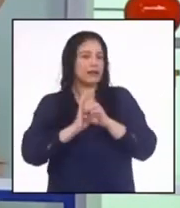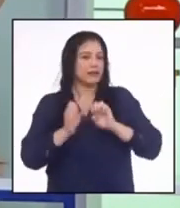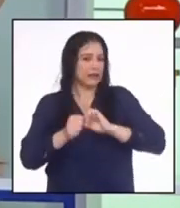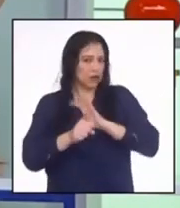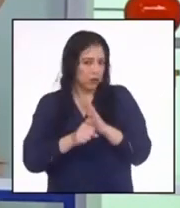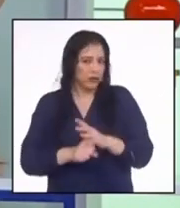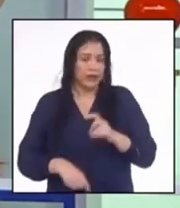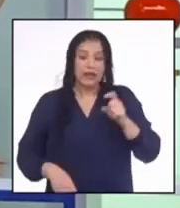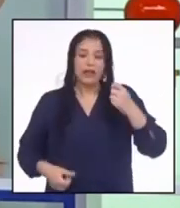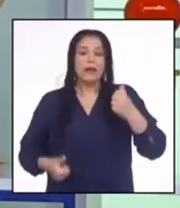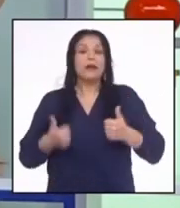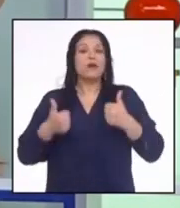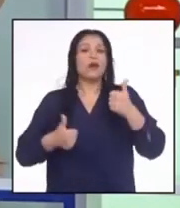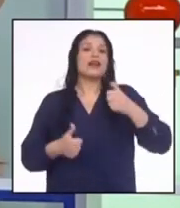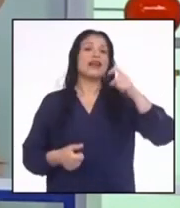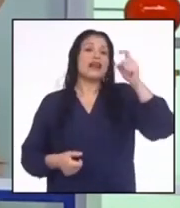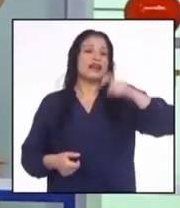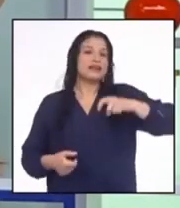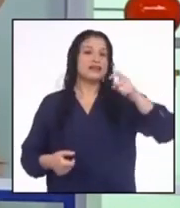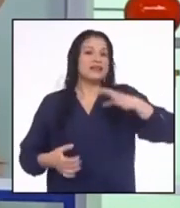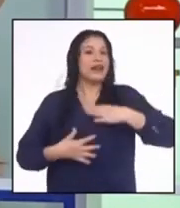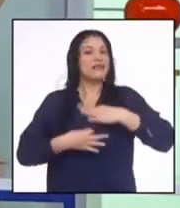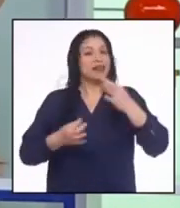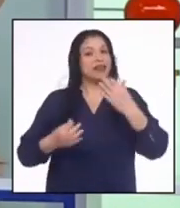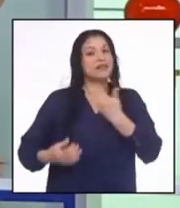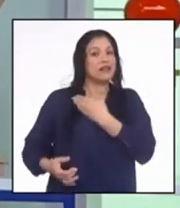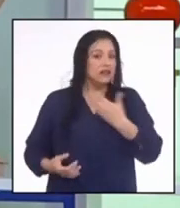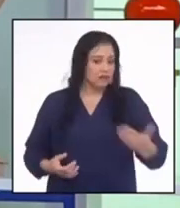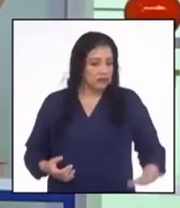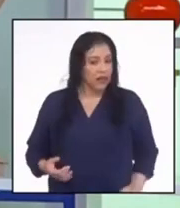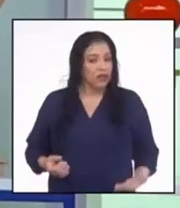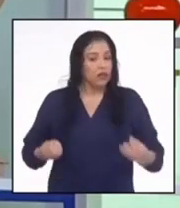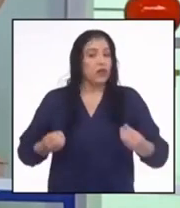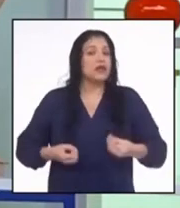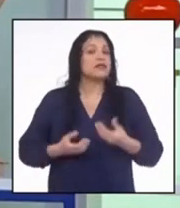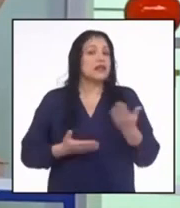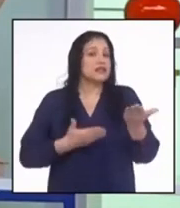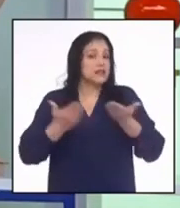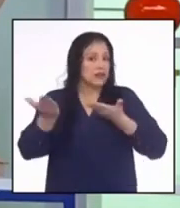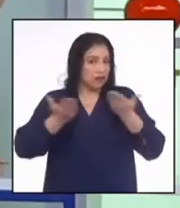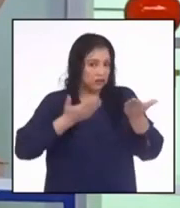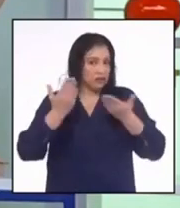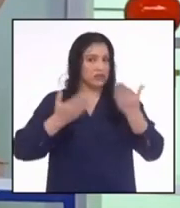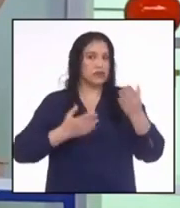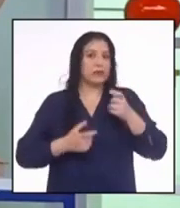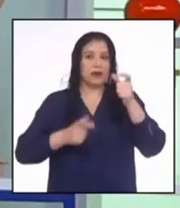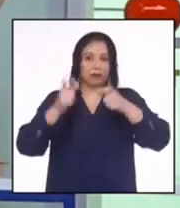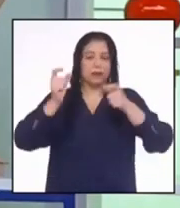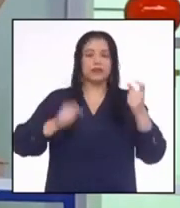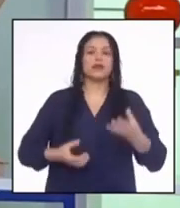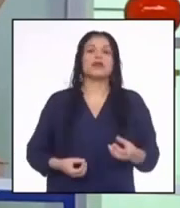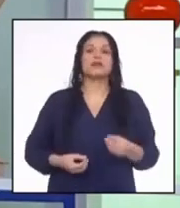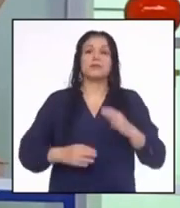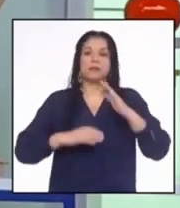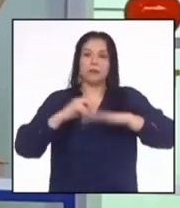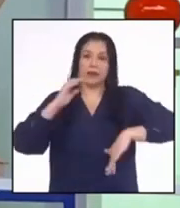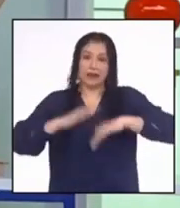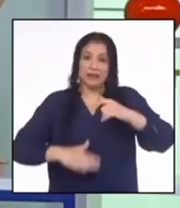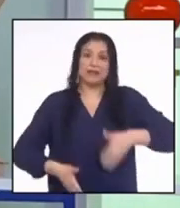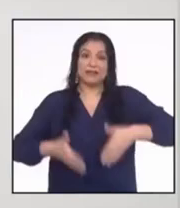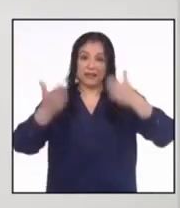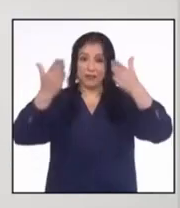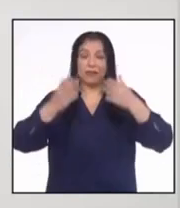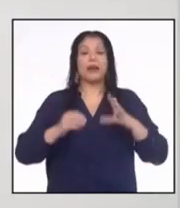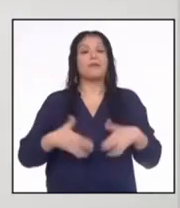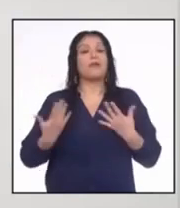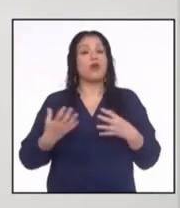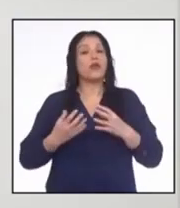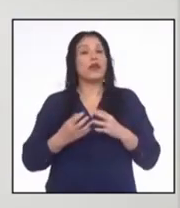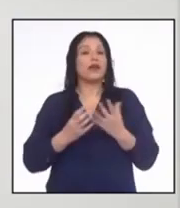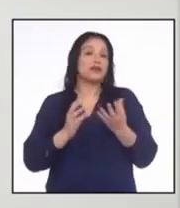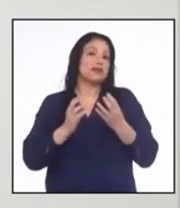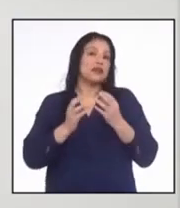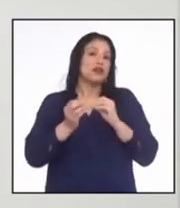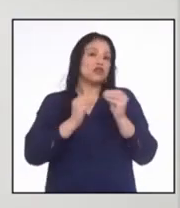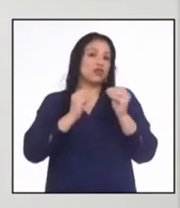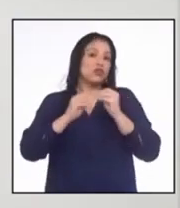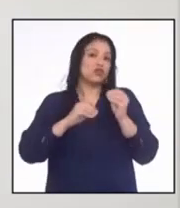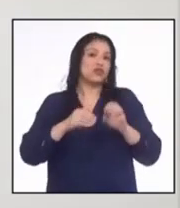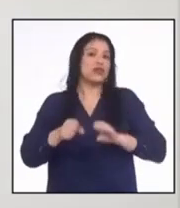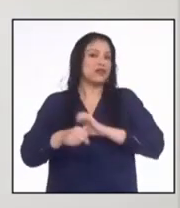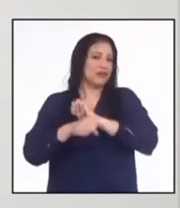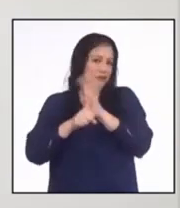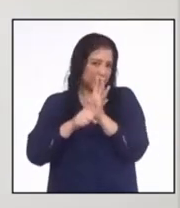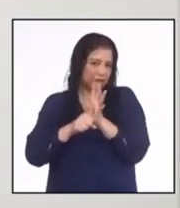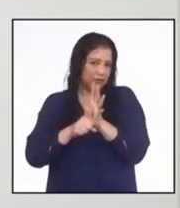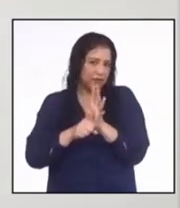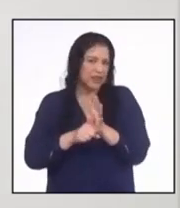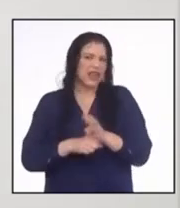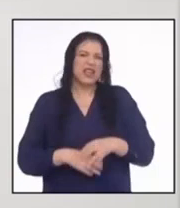del Estado es velar por el bien público. En este caso, construir un hospital para tratar el COVID-19. Por lo general vemos el